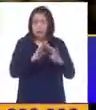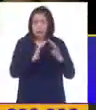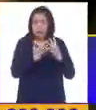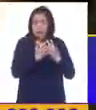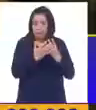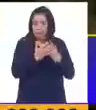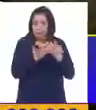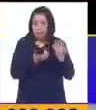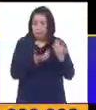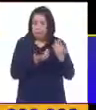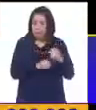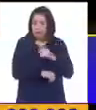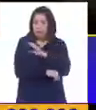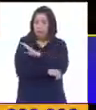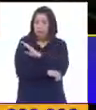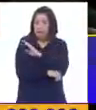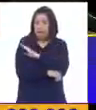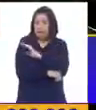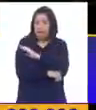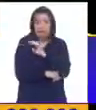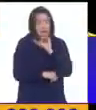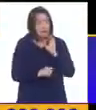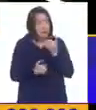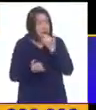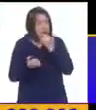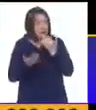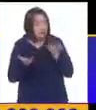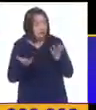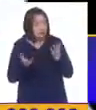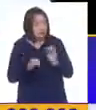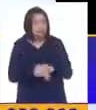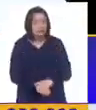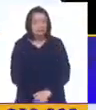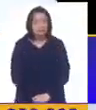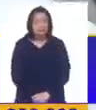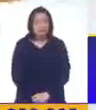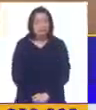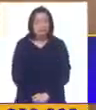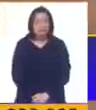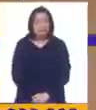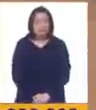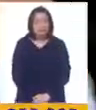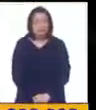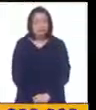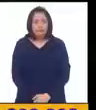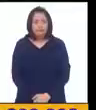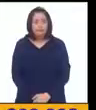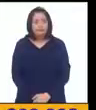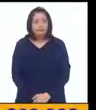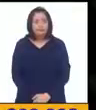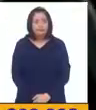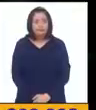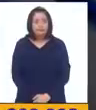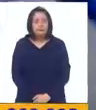la espera de que la fiscalía determine su situación legal. ¿Qué le pides a la fiscalía?